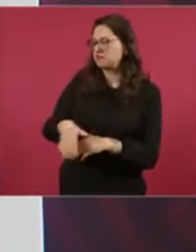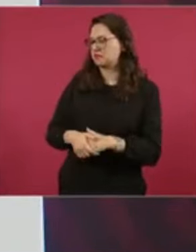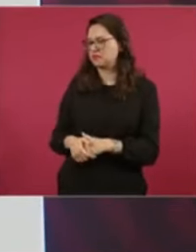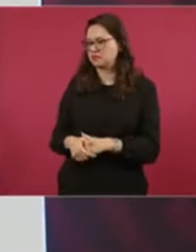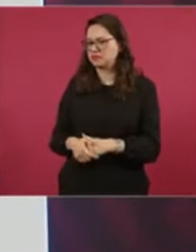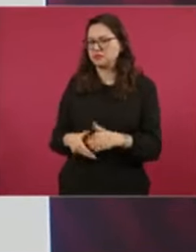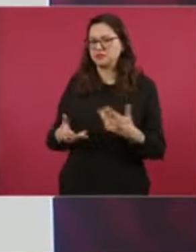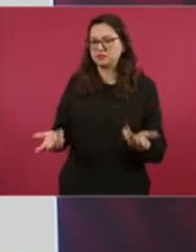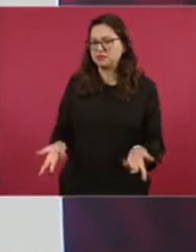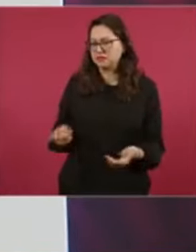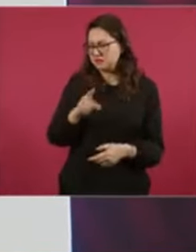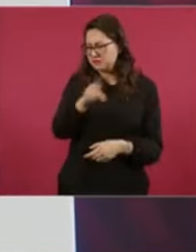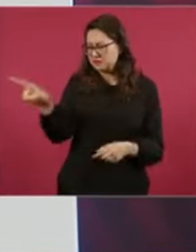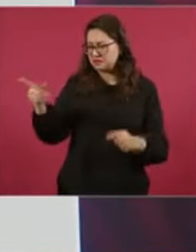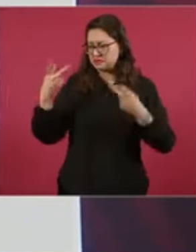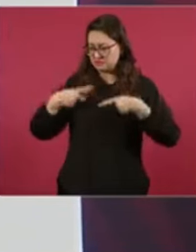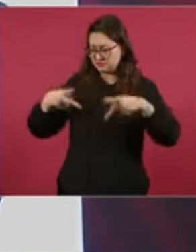cada dos meses,